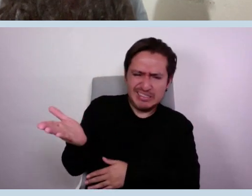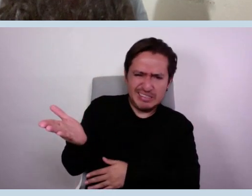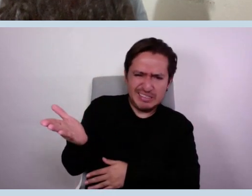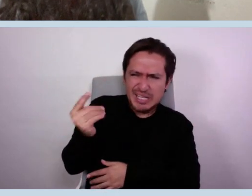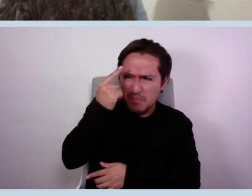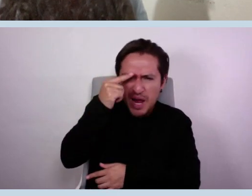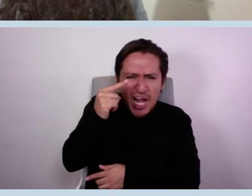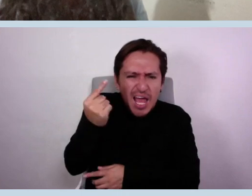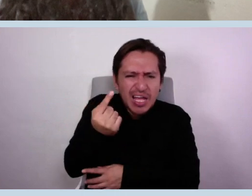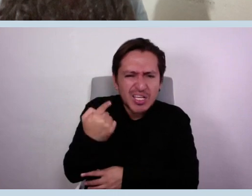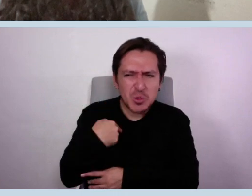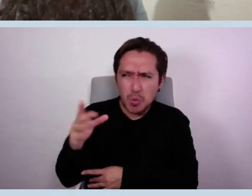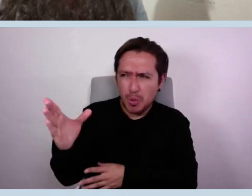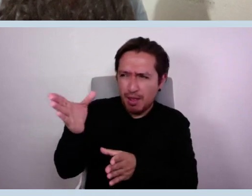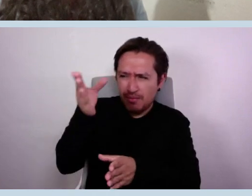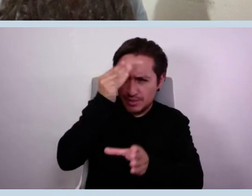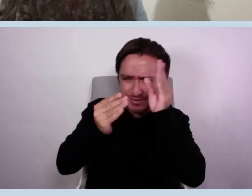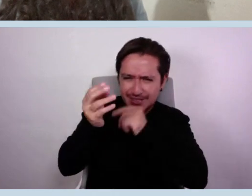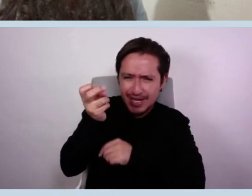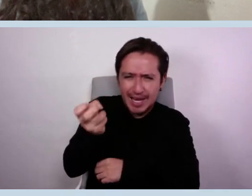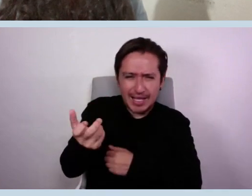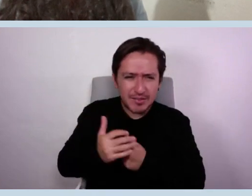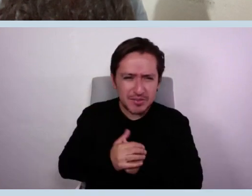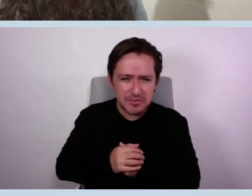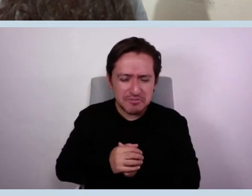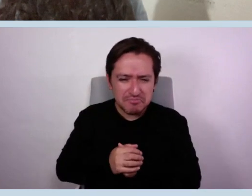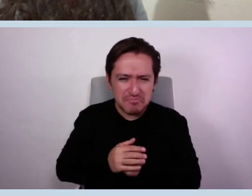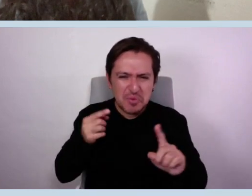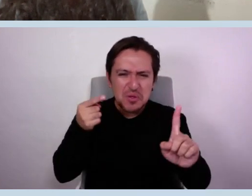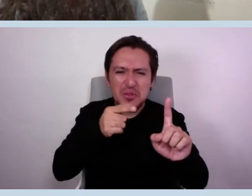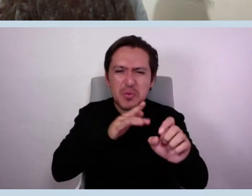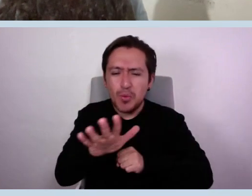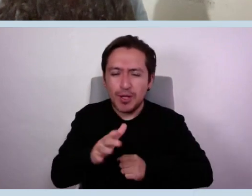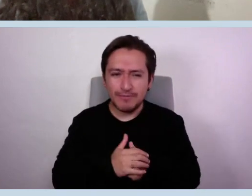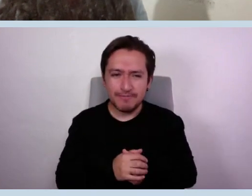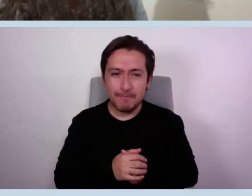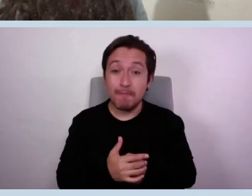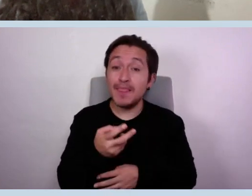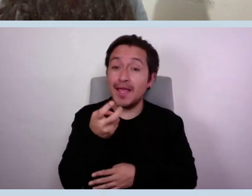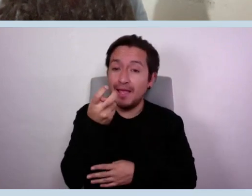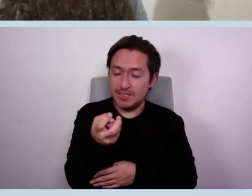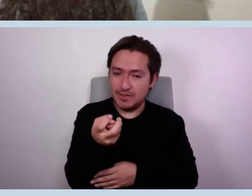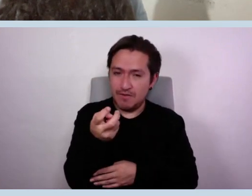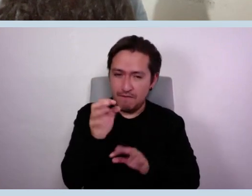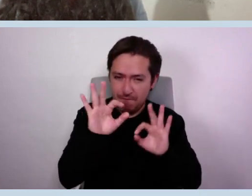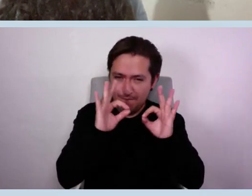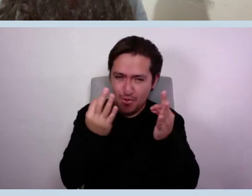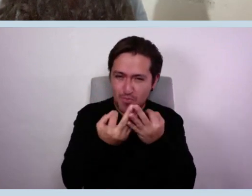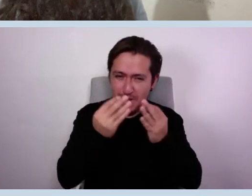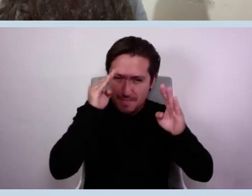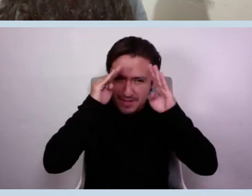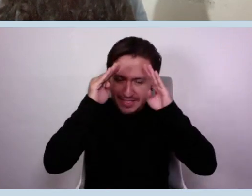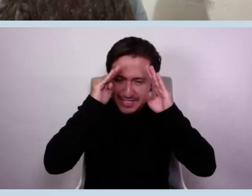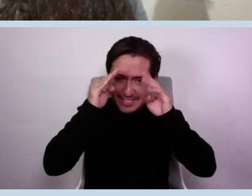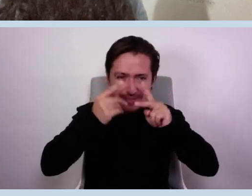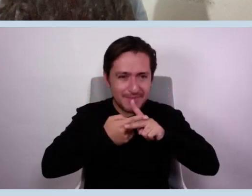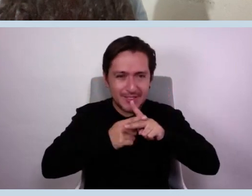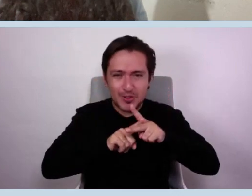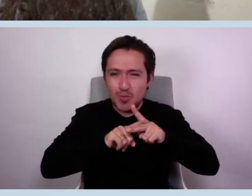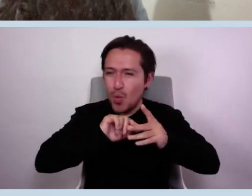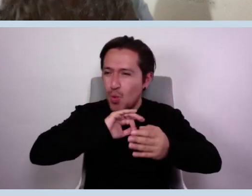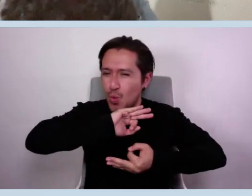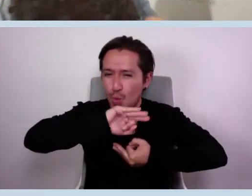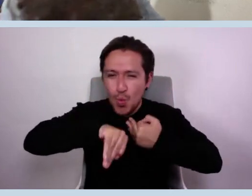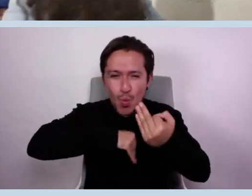entonces creo que que una perspectiva así Abre las posibilidades de cuestionarlo todo